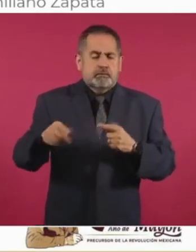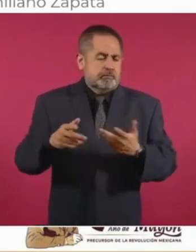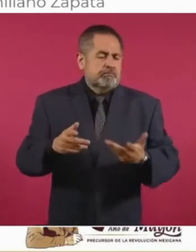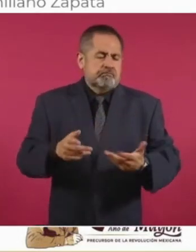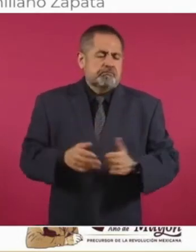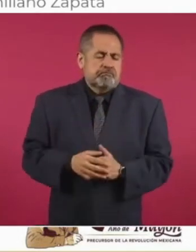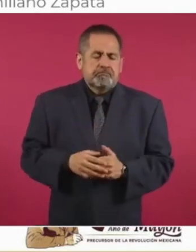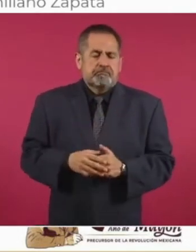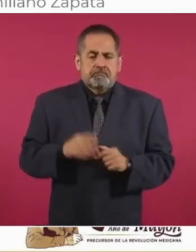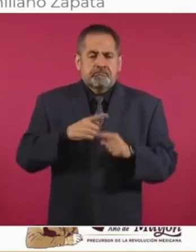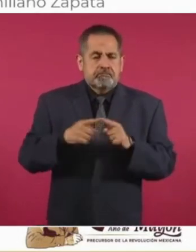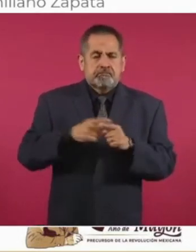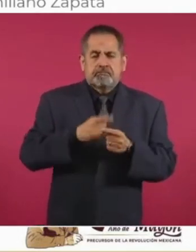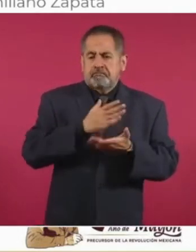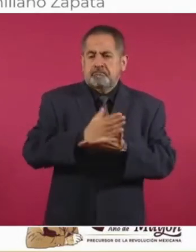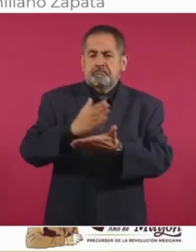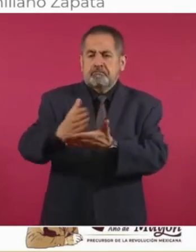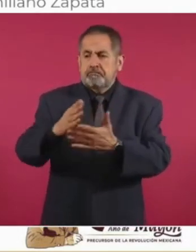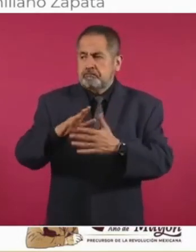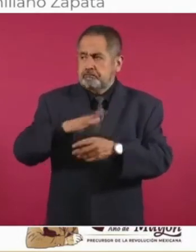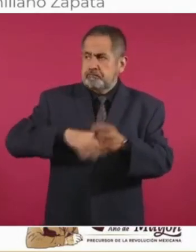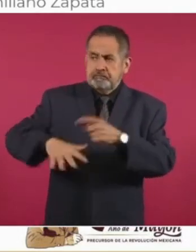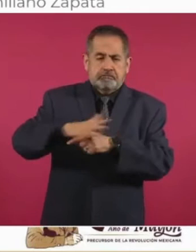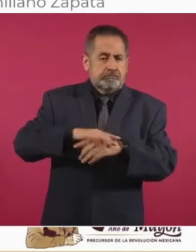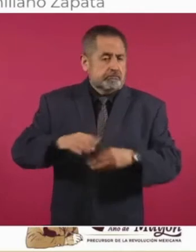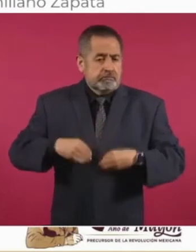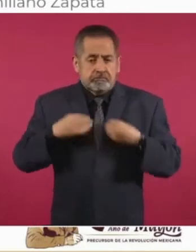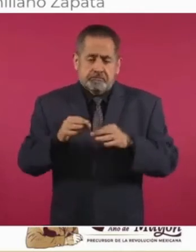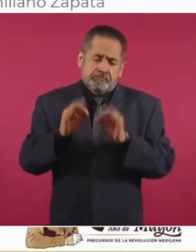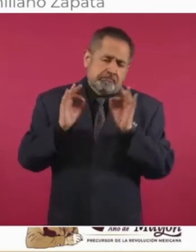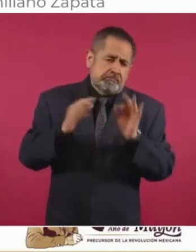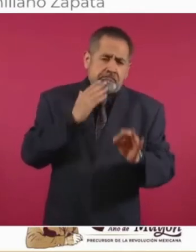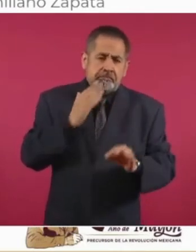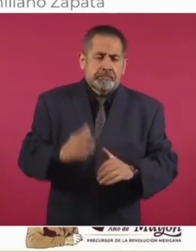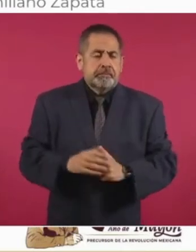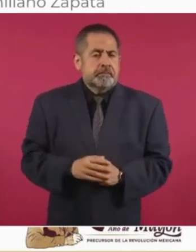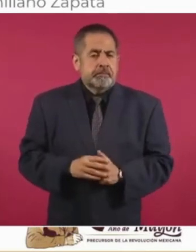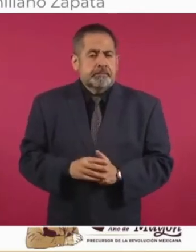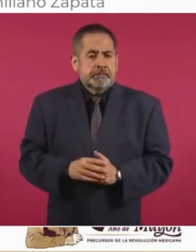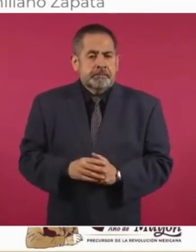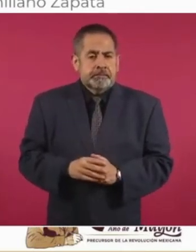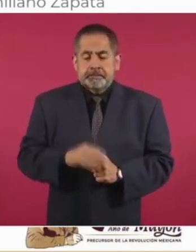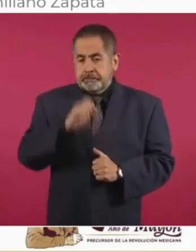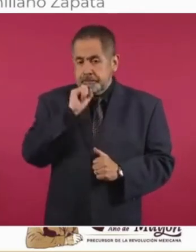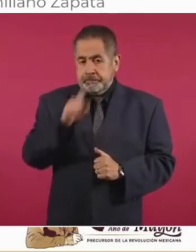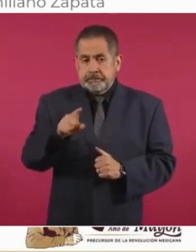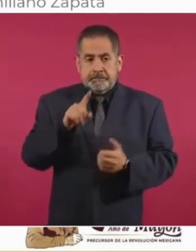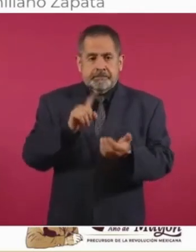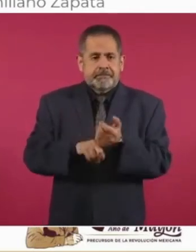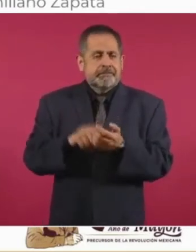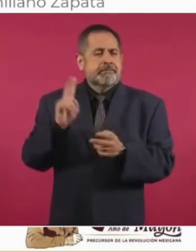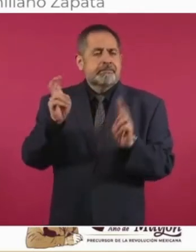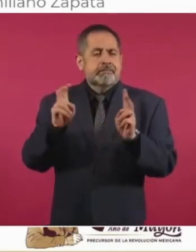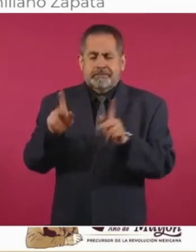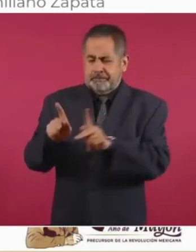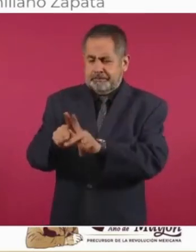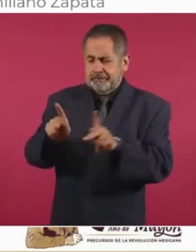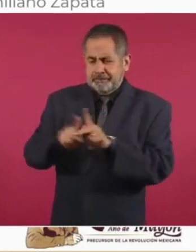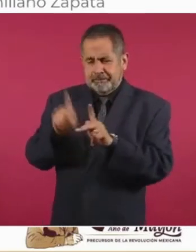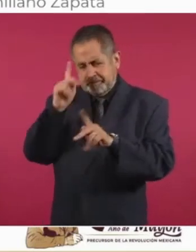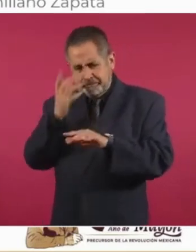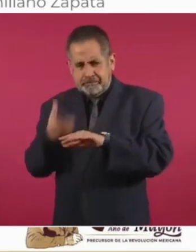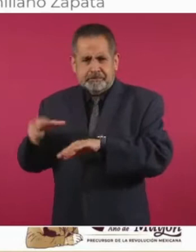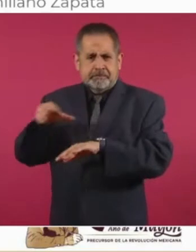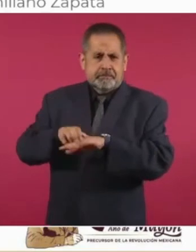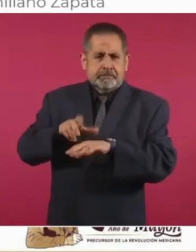entre todas las estaciones y la gente que vive en esos municipios. Además, construimos un patio de carga de 12